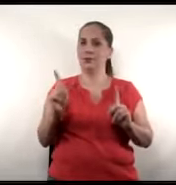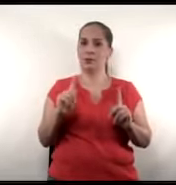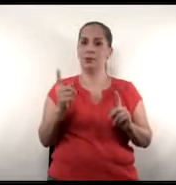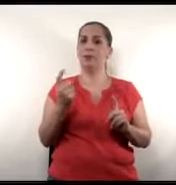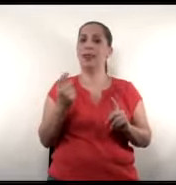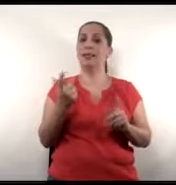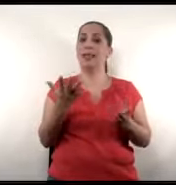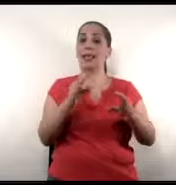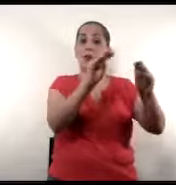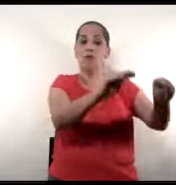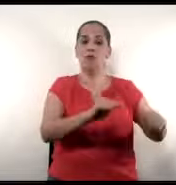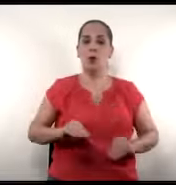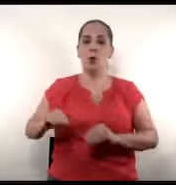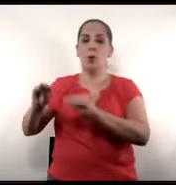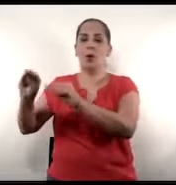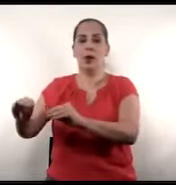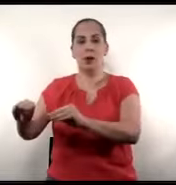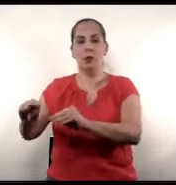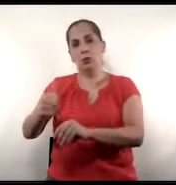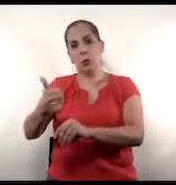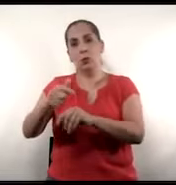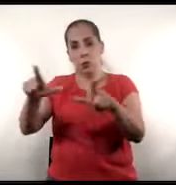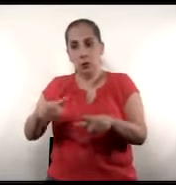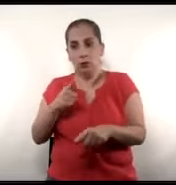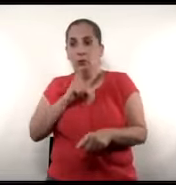es reubicarlos a donde son necesarios.